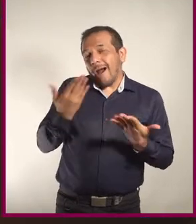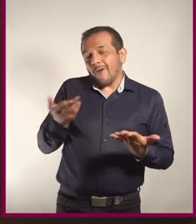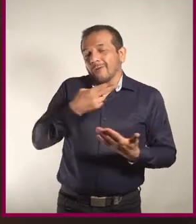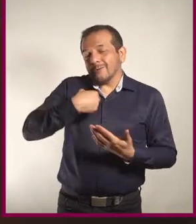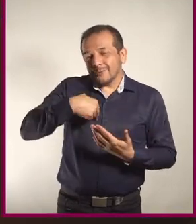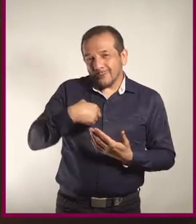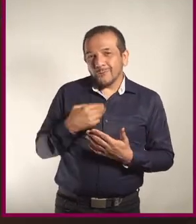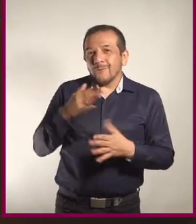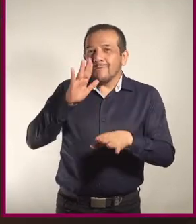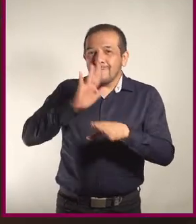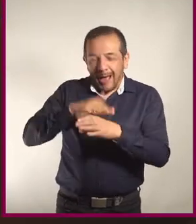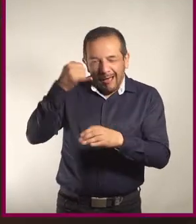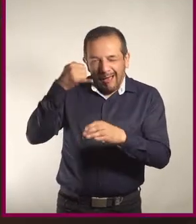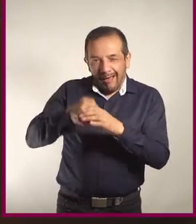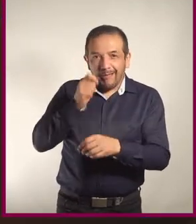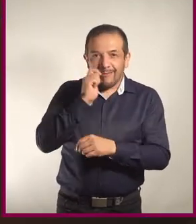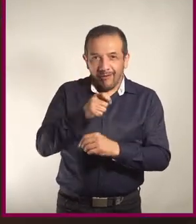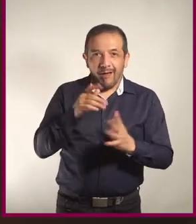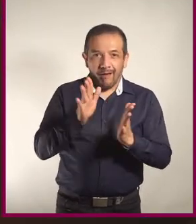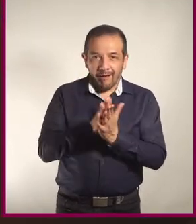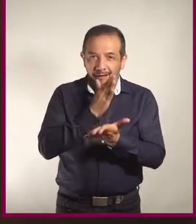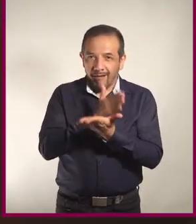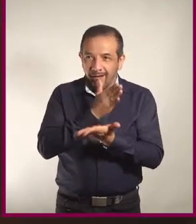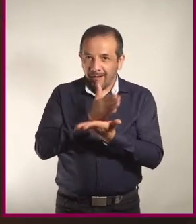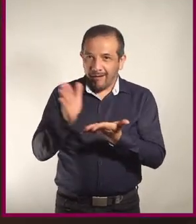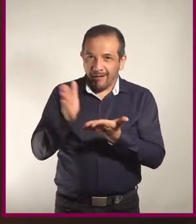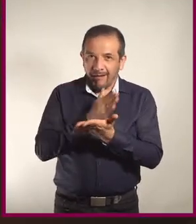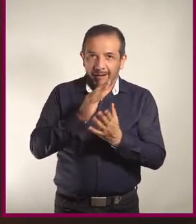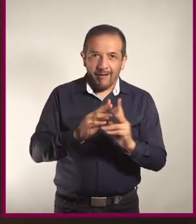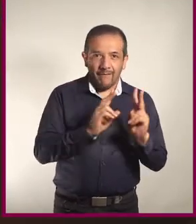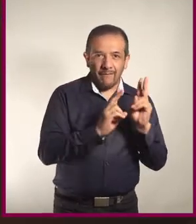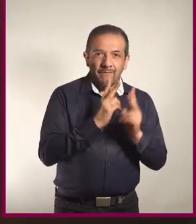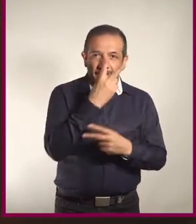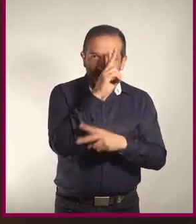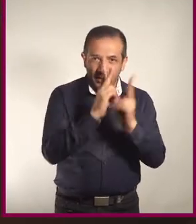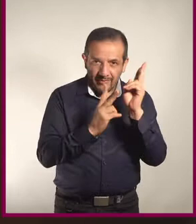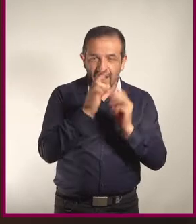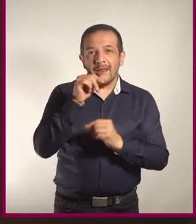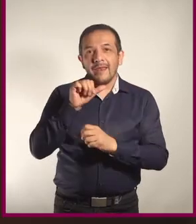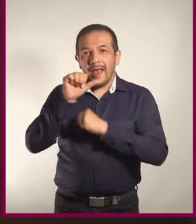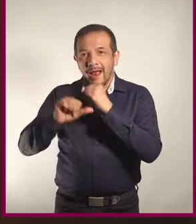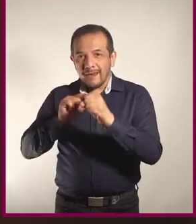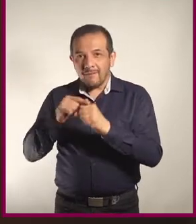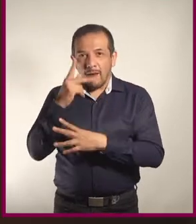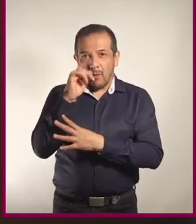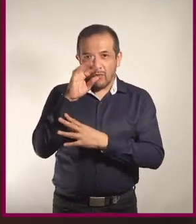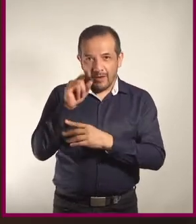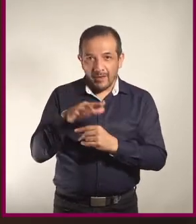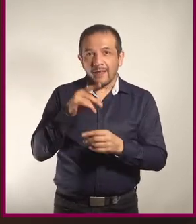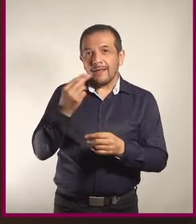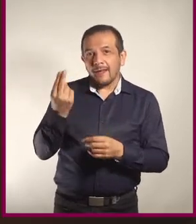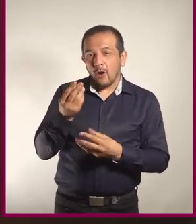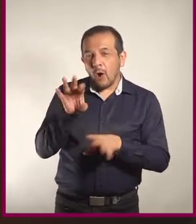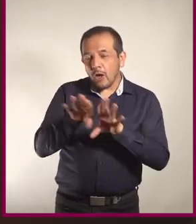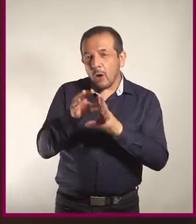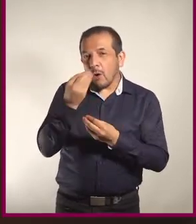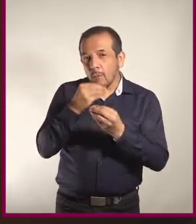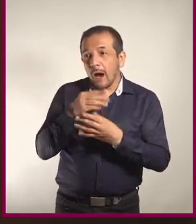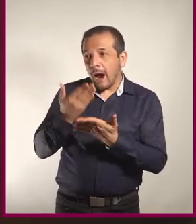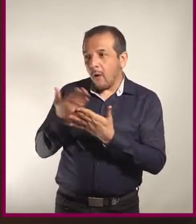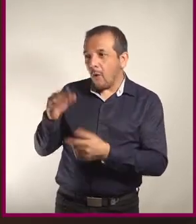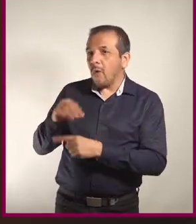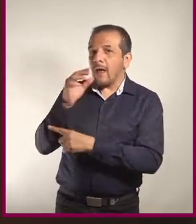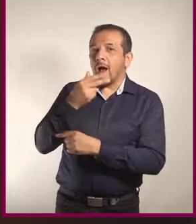Para ayudarnos a comprender más entre las diferencias de la proteína animal y vegetal y cuál es la mejor manera de consumirlas, hoy nos acompaña